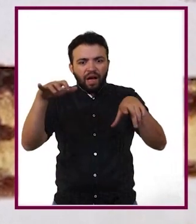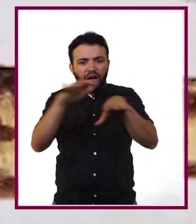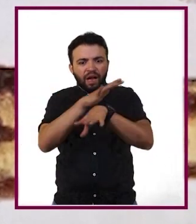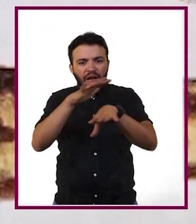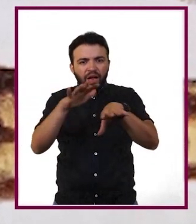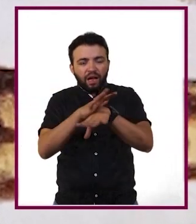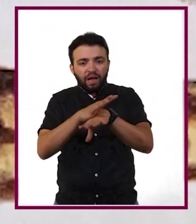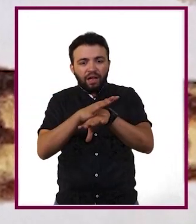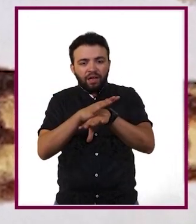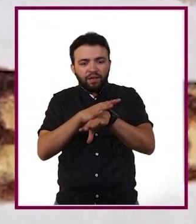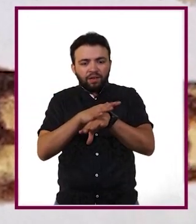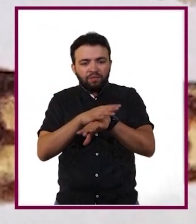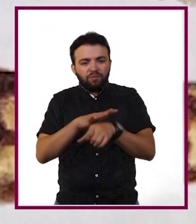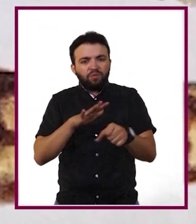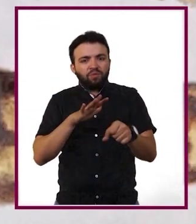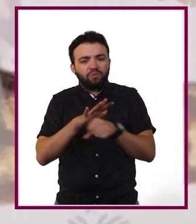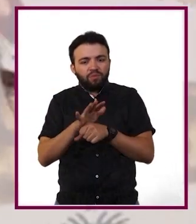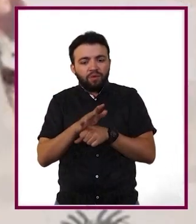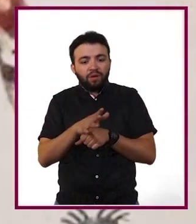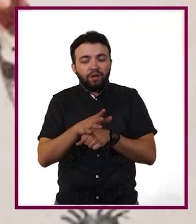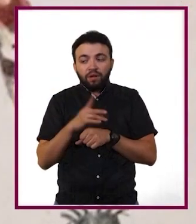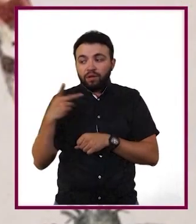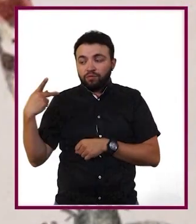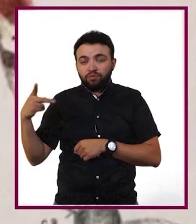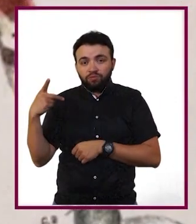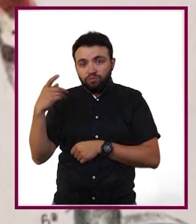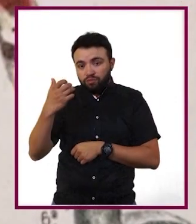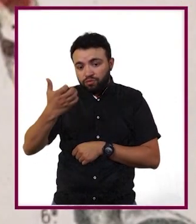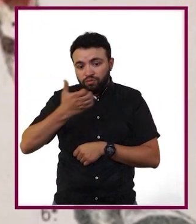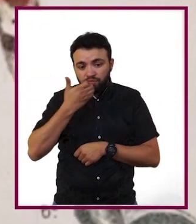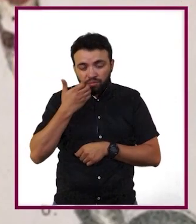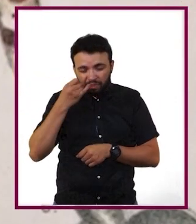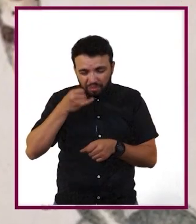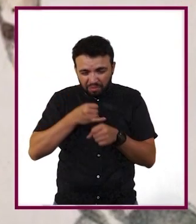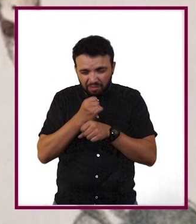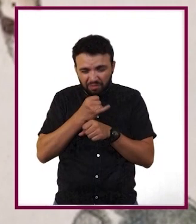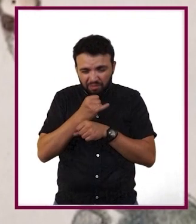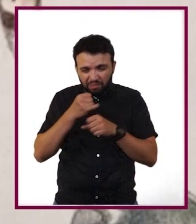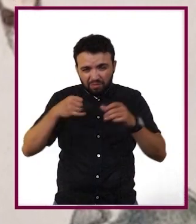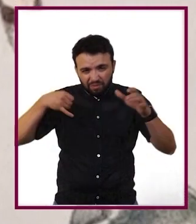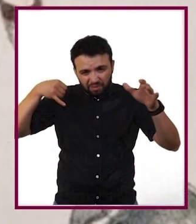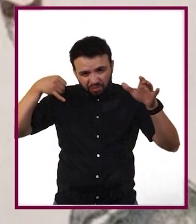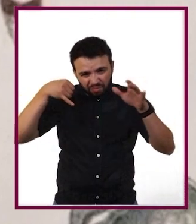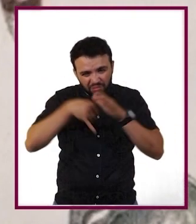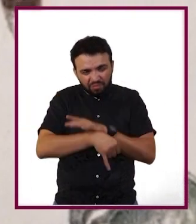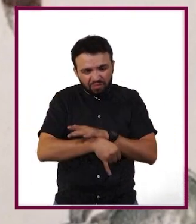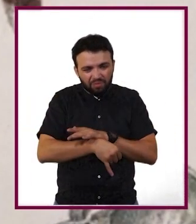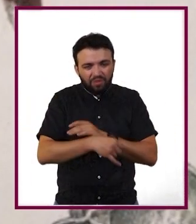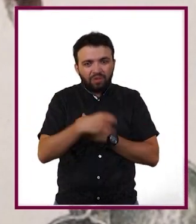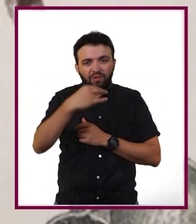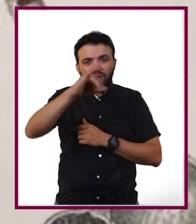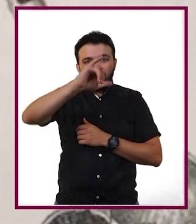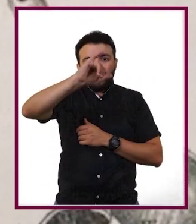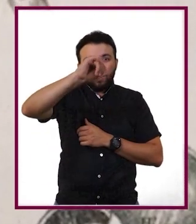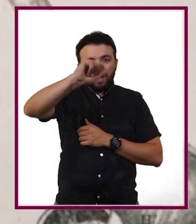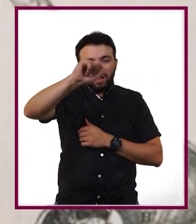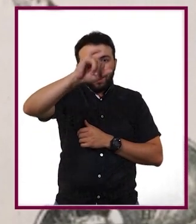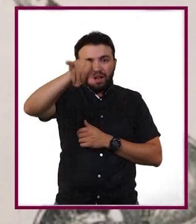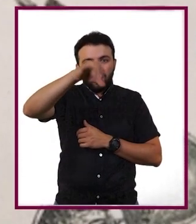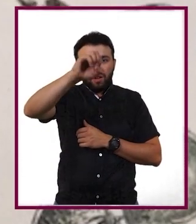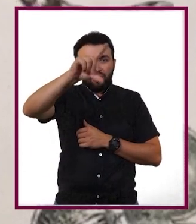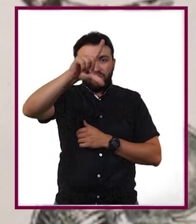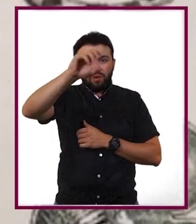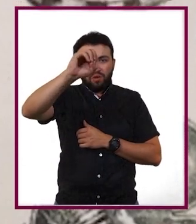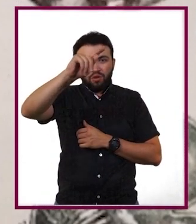llama Ciredón tigrinis. Es la que él estudió desde que está